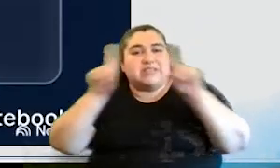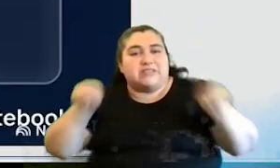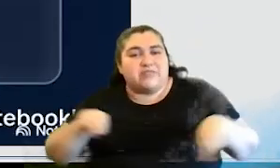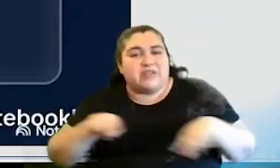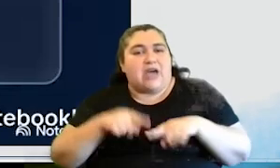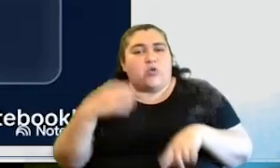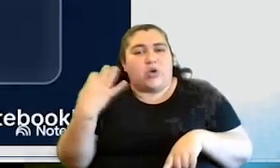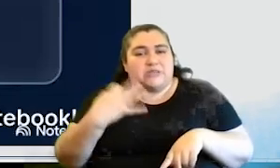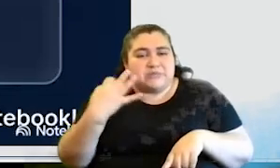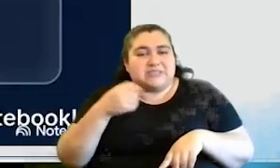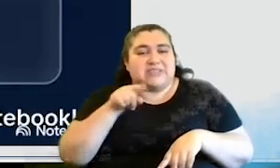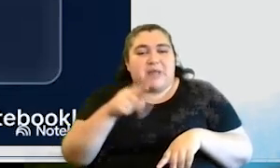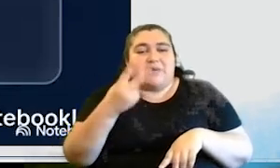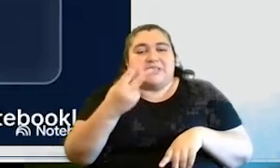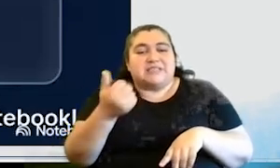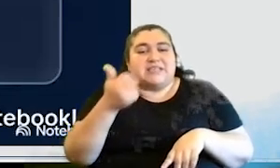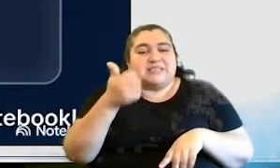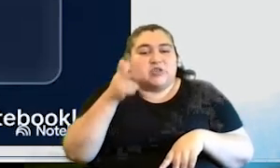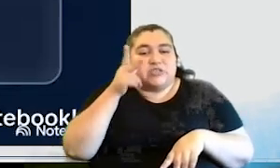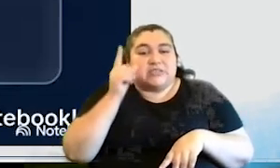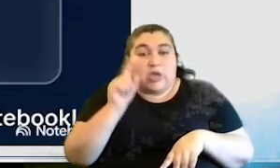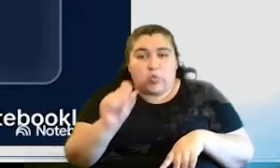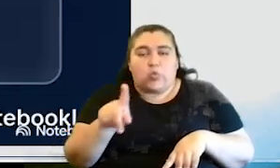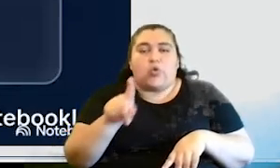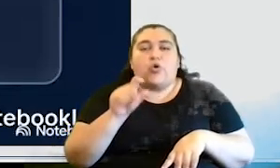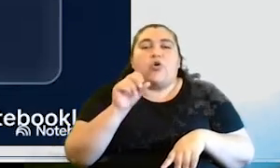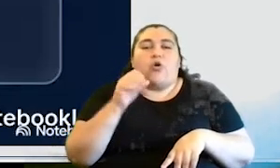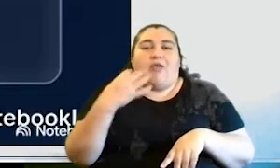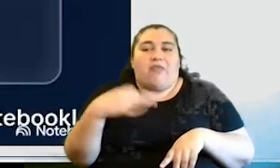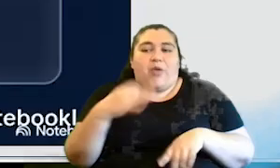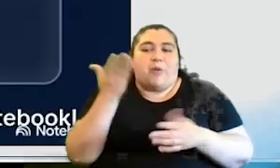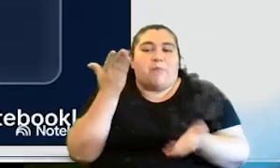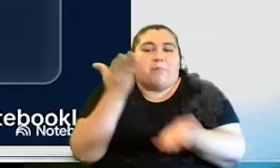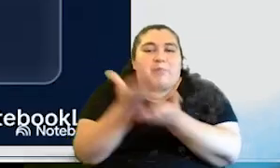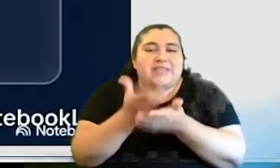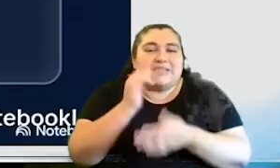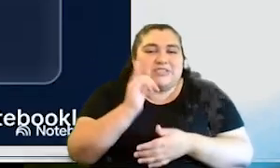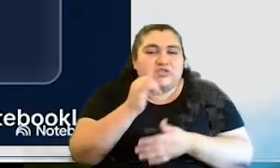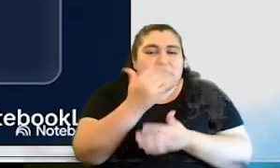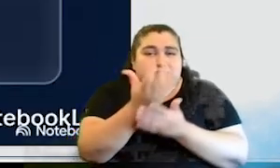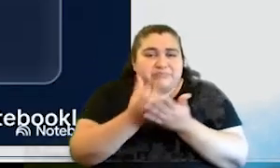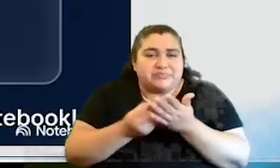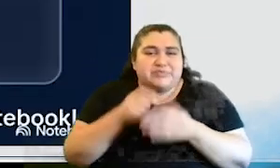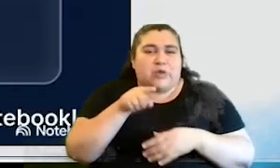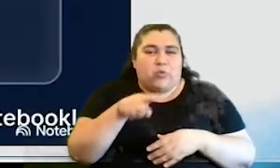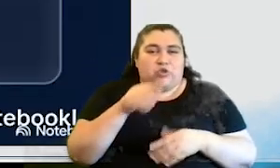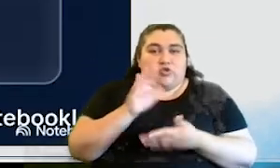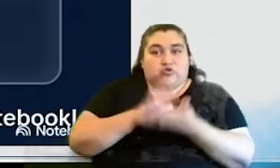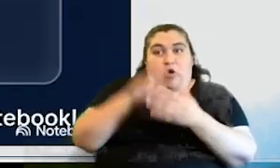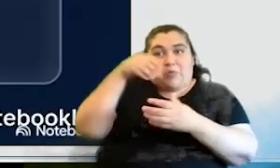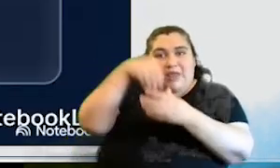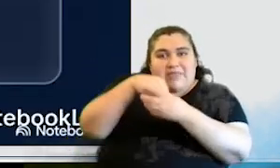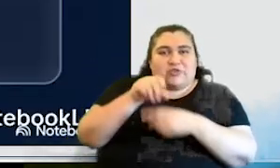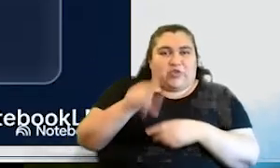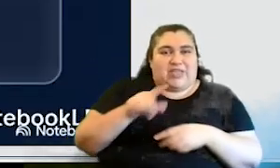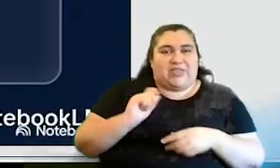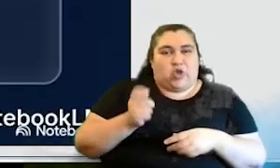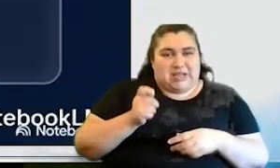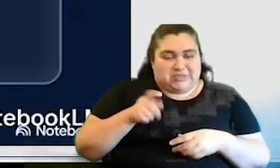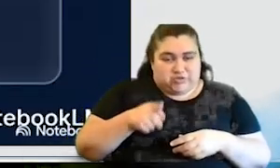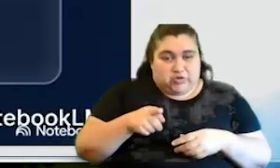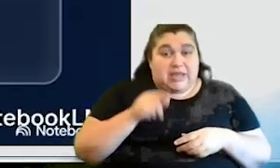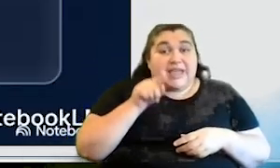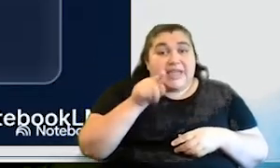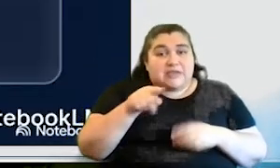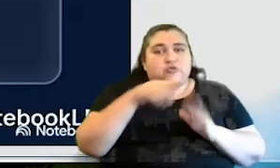de la 2681, donde tienen que solicitar la deducibilidad de las donaciones, y esto consta en un